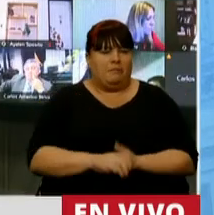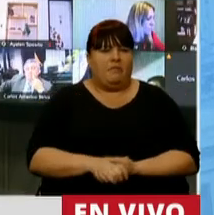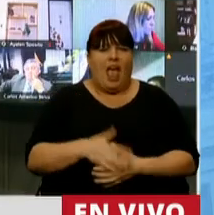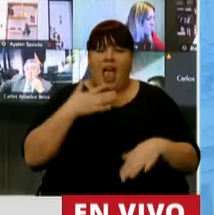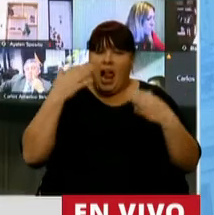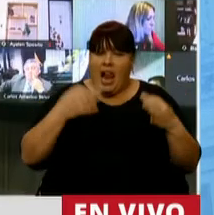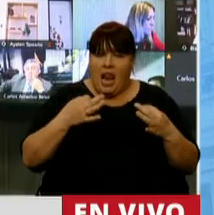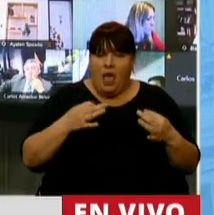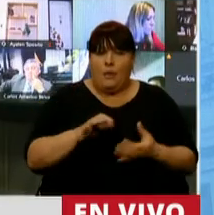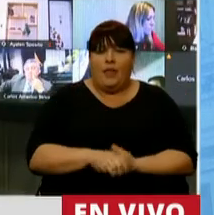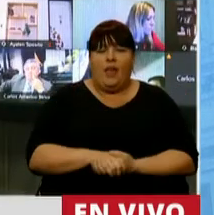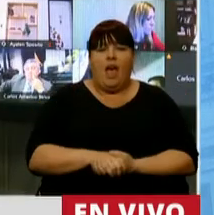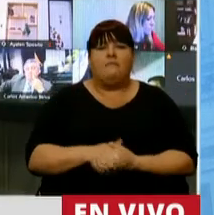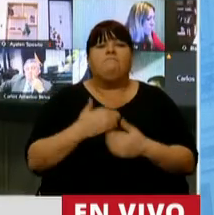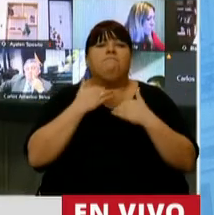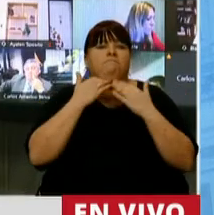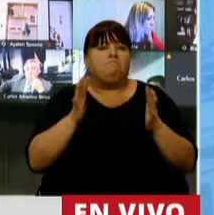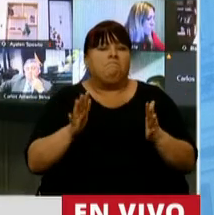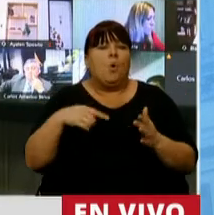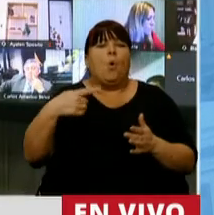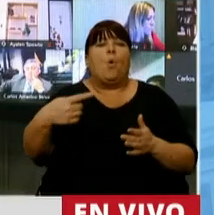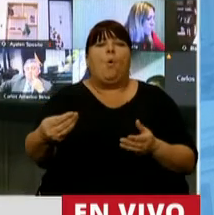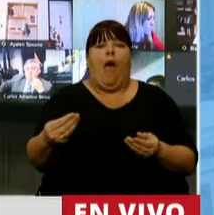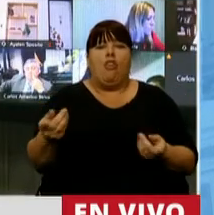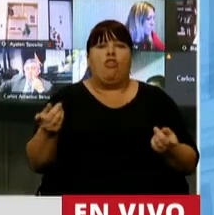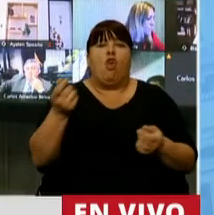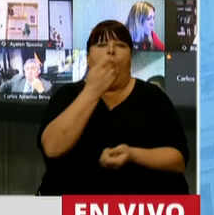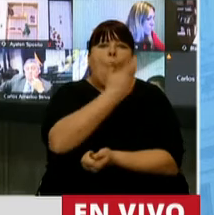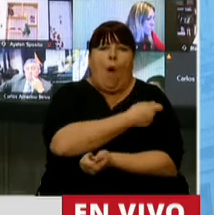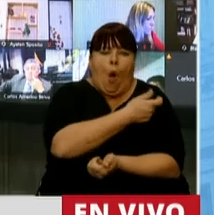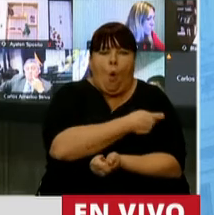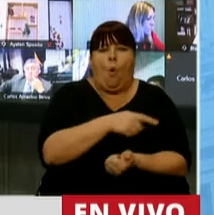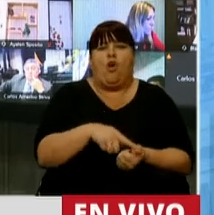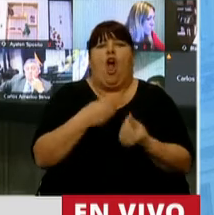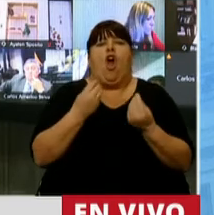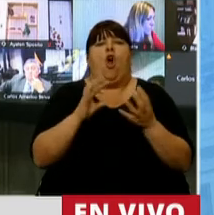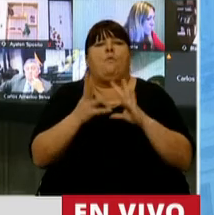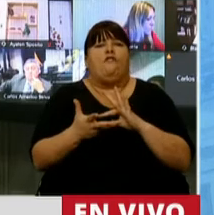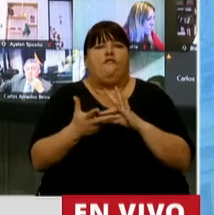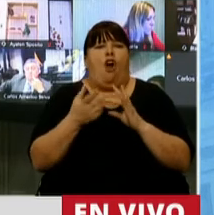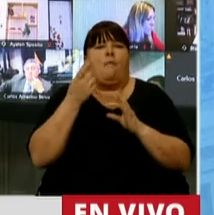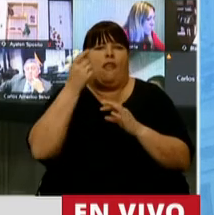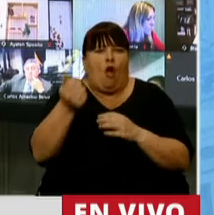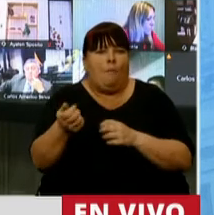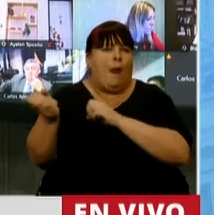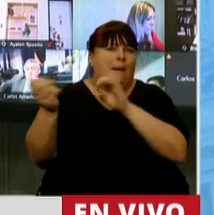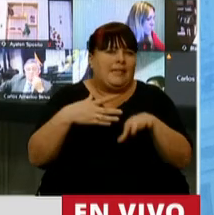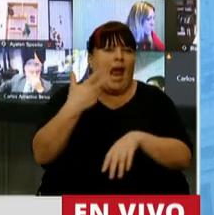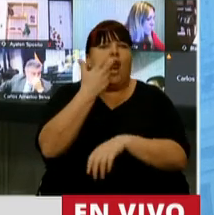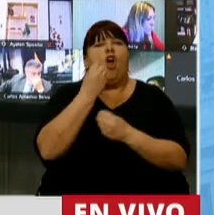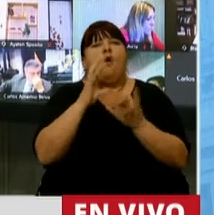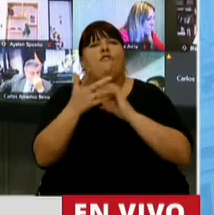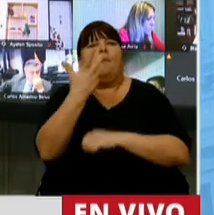La verdad es que no sabemos cuándo vamos a tener la vacuna, cómo va a ser la logística para vacunar